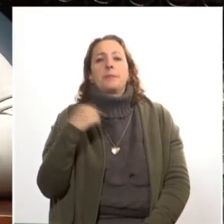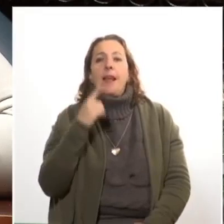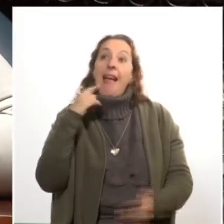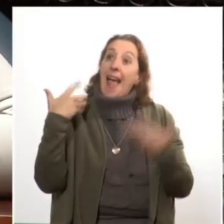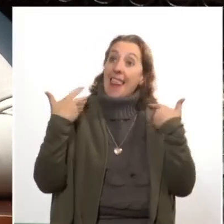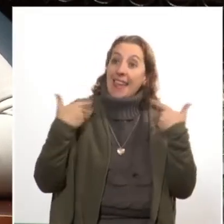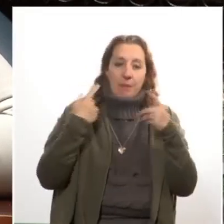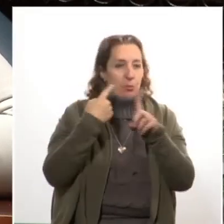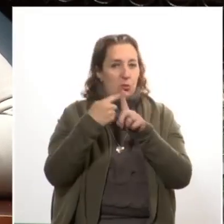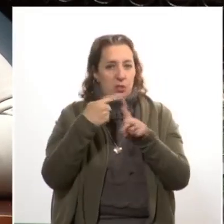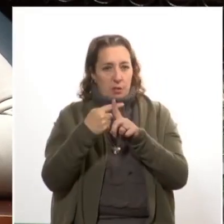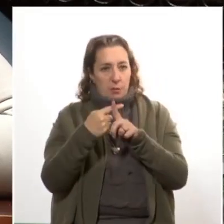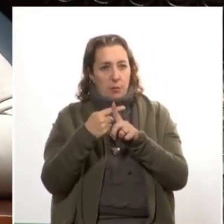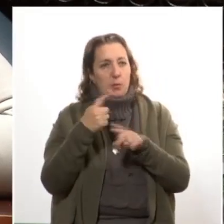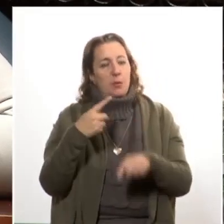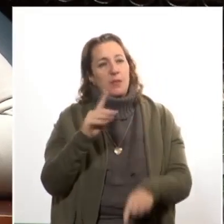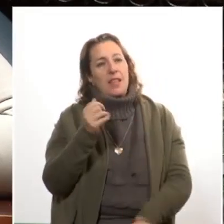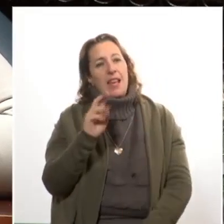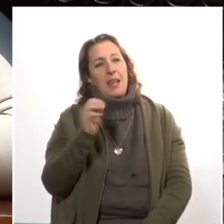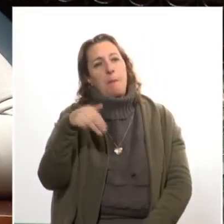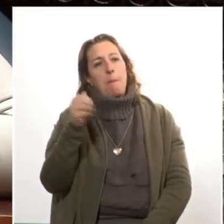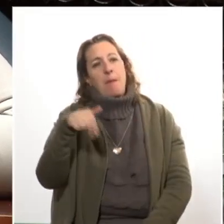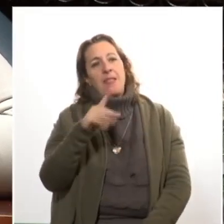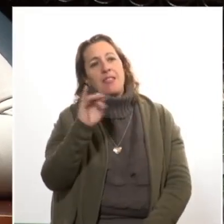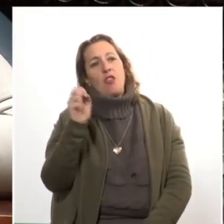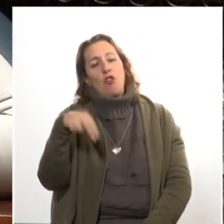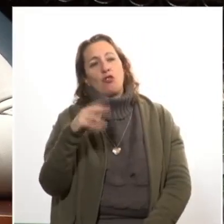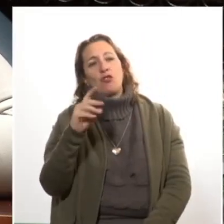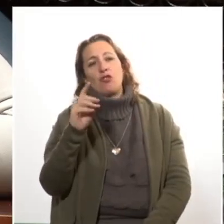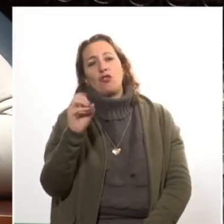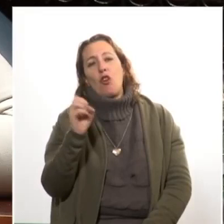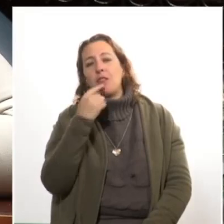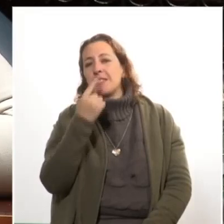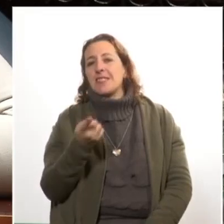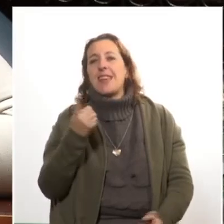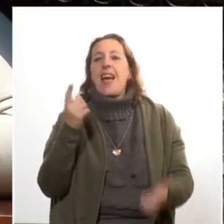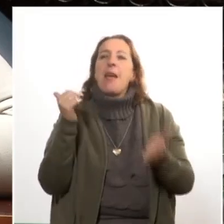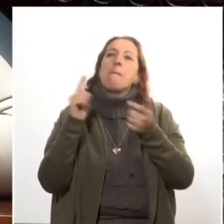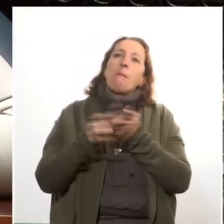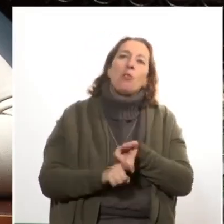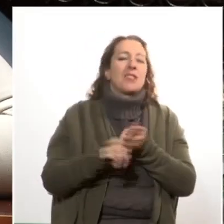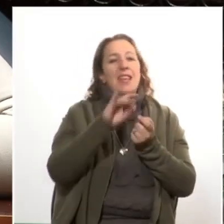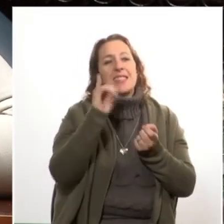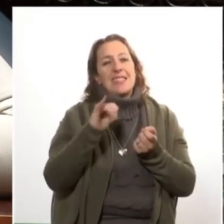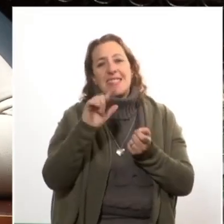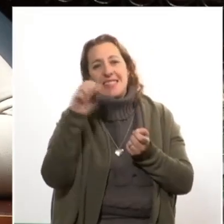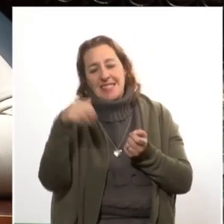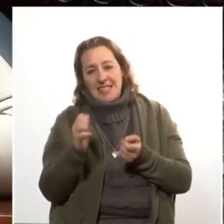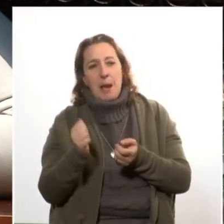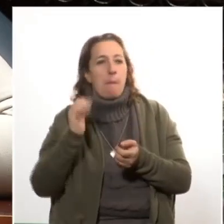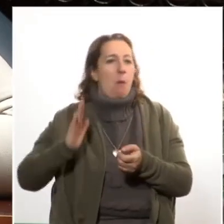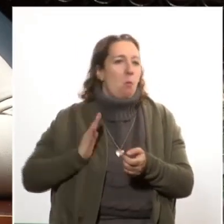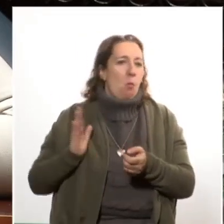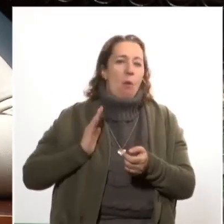su parte, Dari Mendiondo la definía: la compañera de Selmar, la madre ejemplar, la militante frente amplista, la